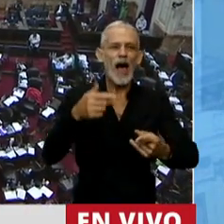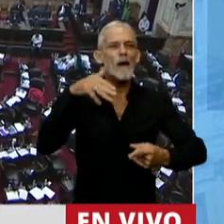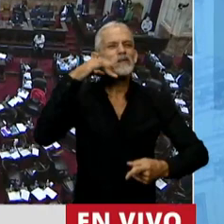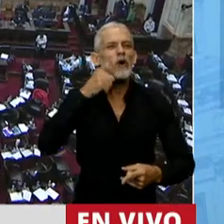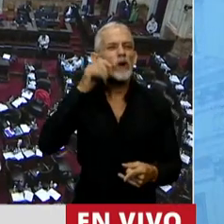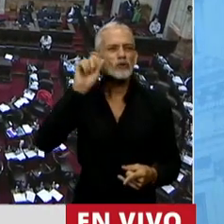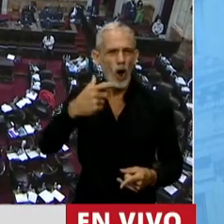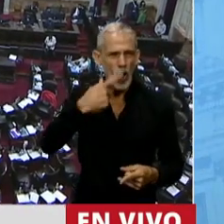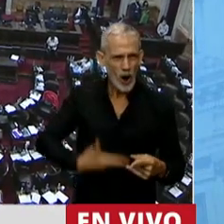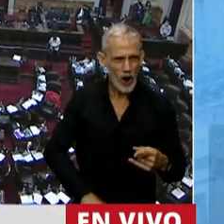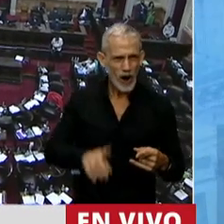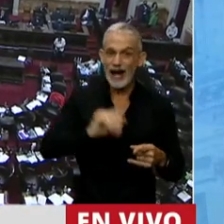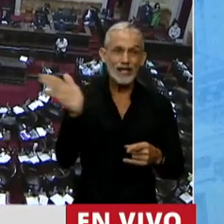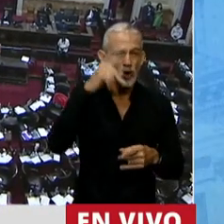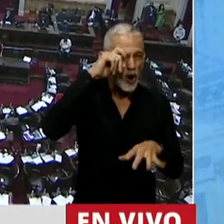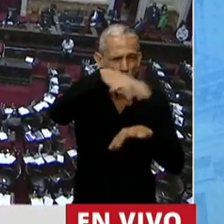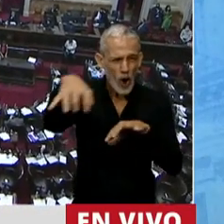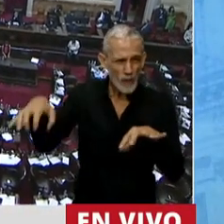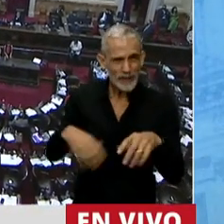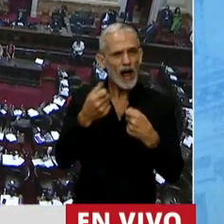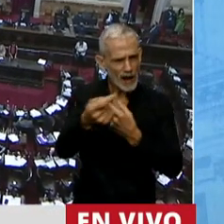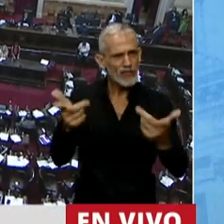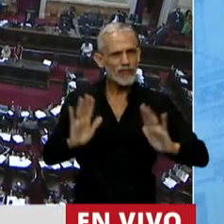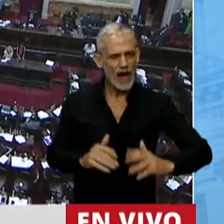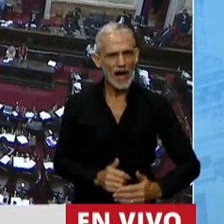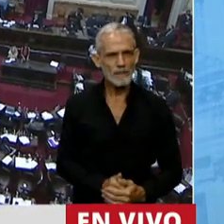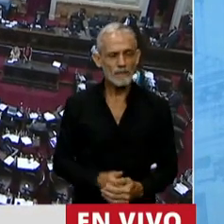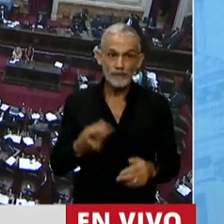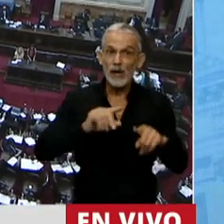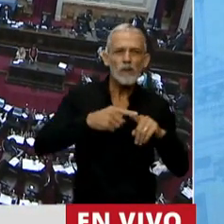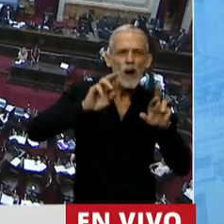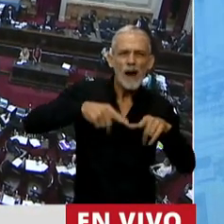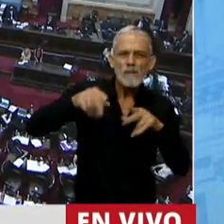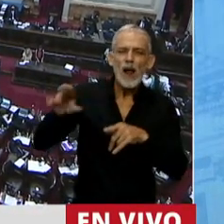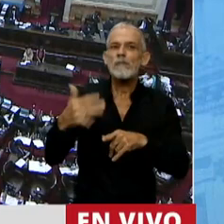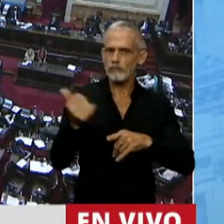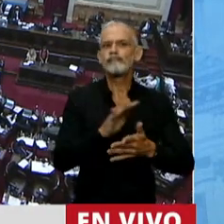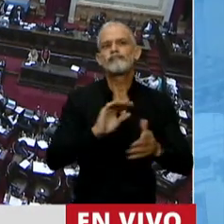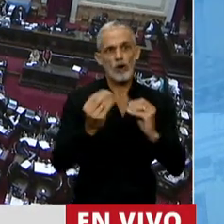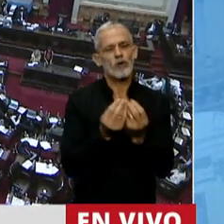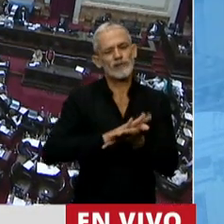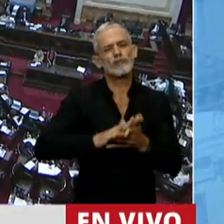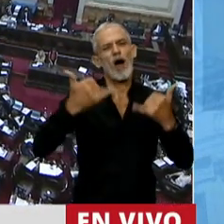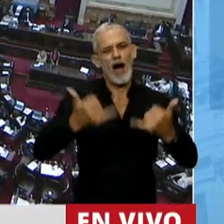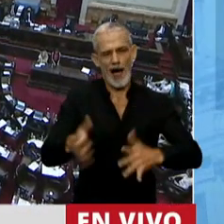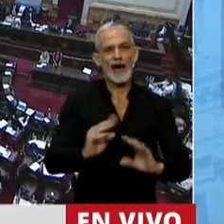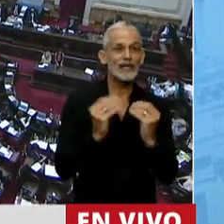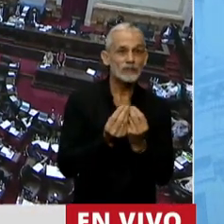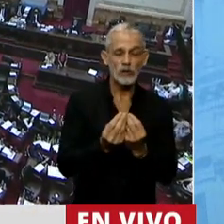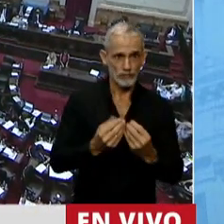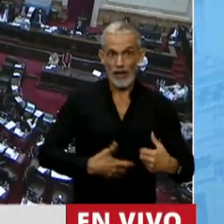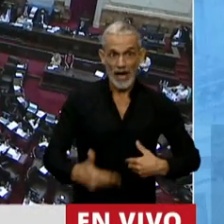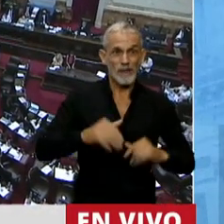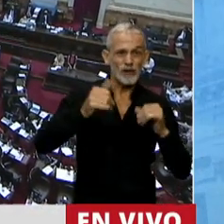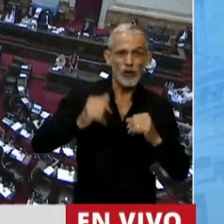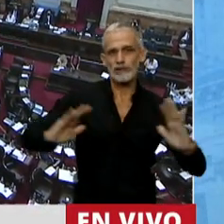misoprostol en todos los centros de salud. Señor presidente, estas políticas tienen resultados concretos: disminución del